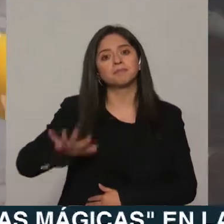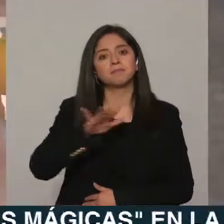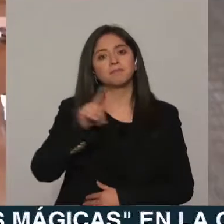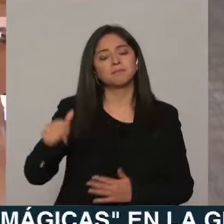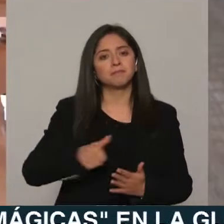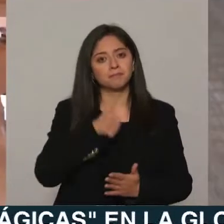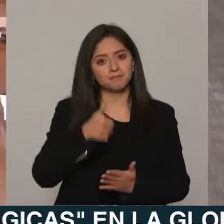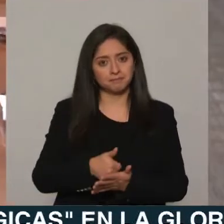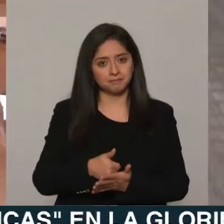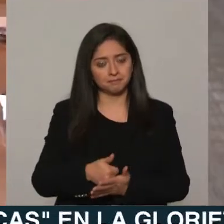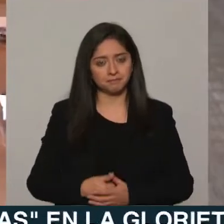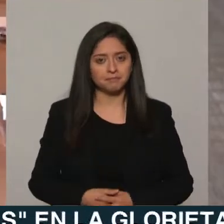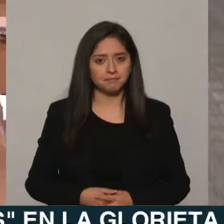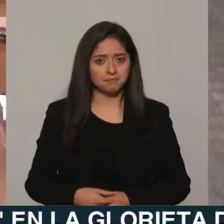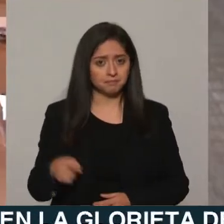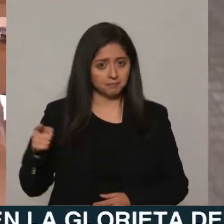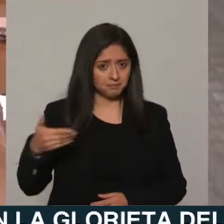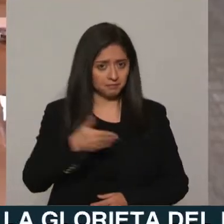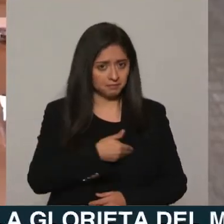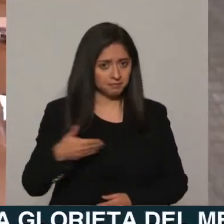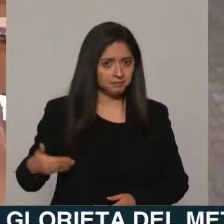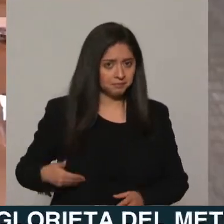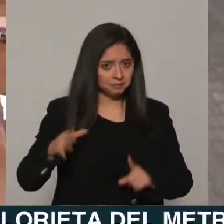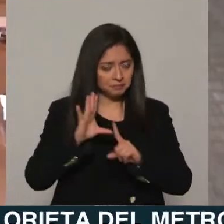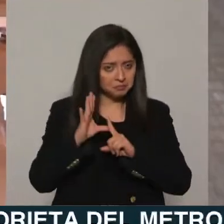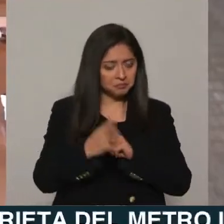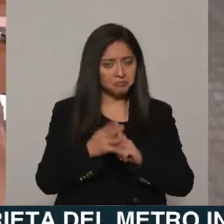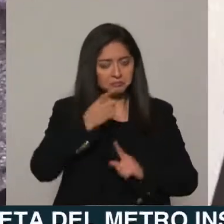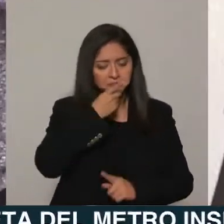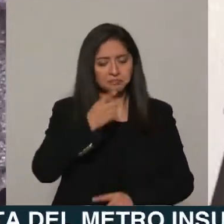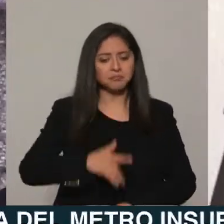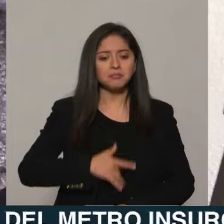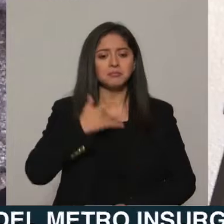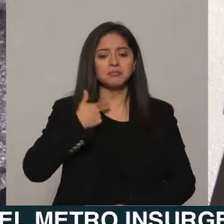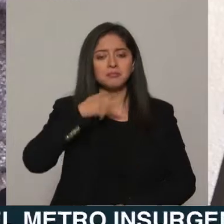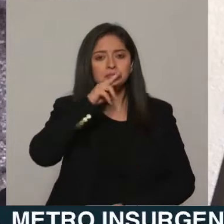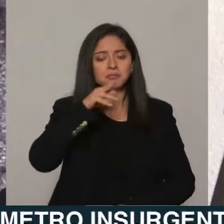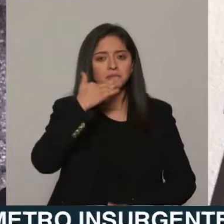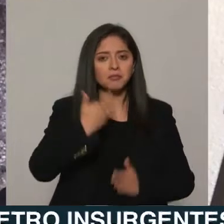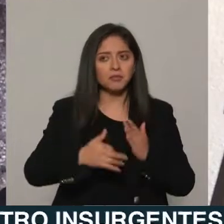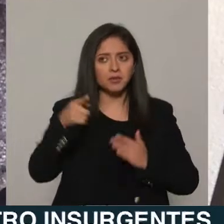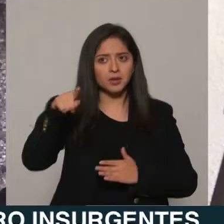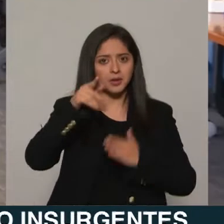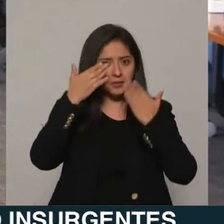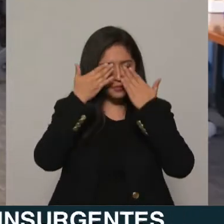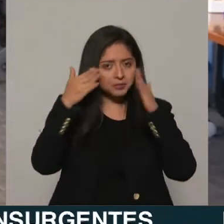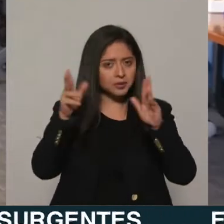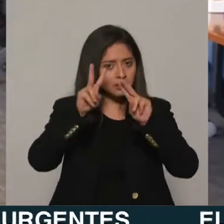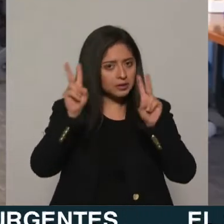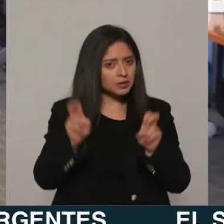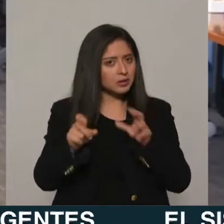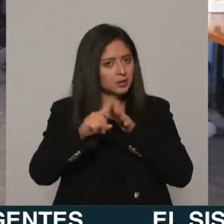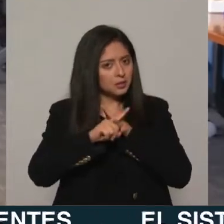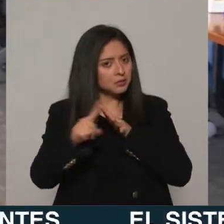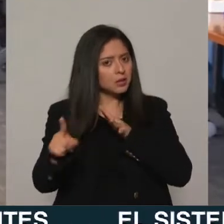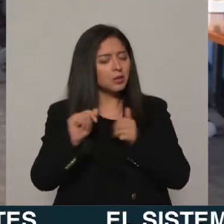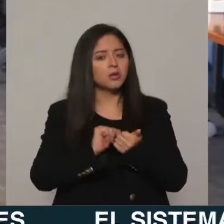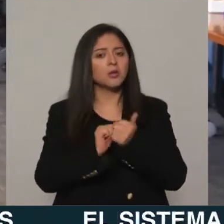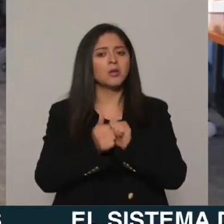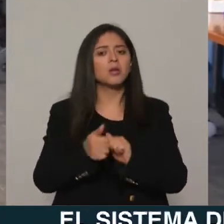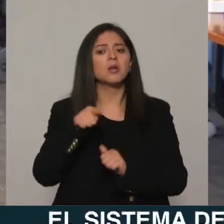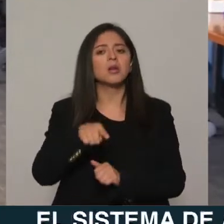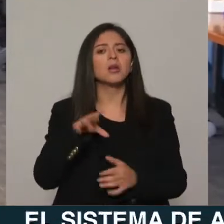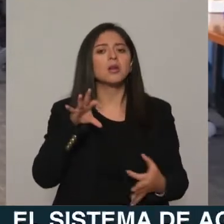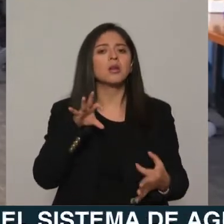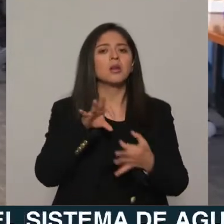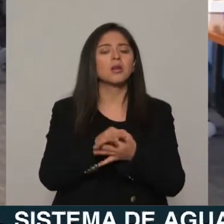ciudad. La presidenta de la comisión se dijo preocupada por la falta de conciencia frente al fenómeno migratorio y por la posición que juega nuestro